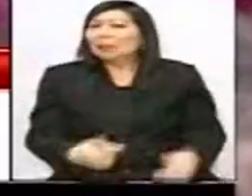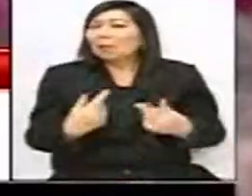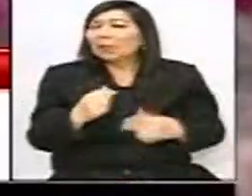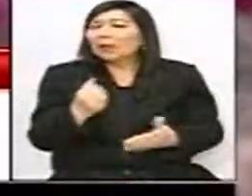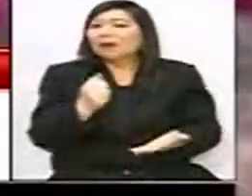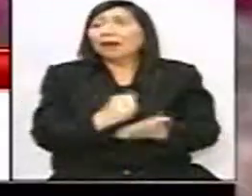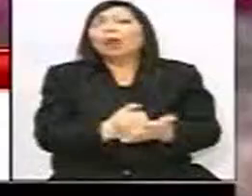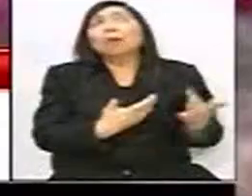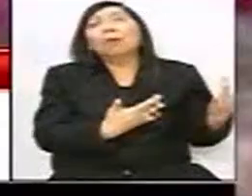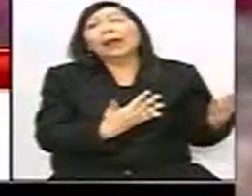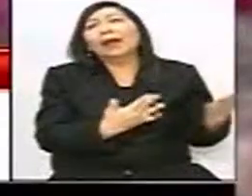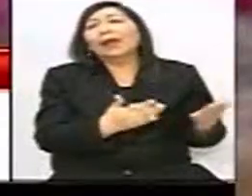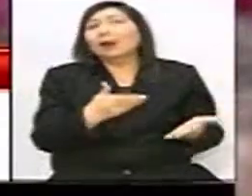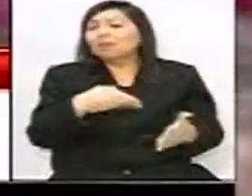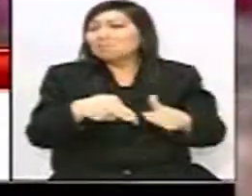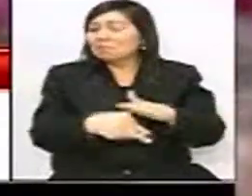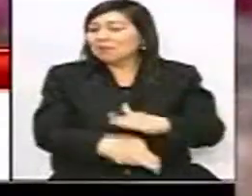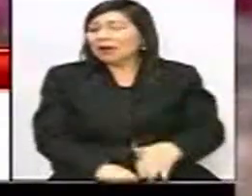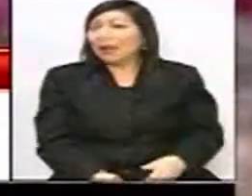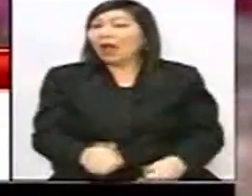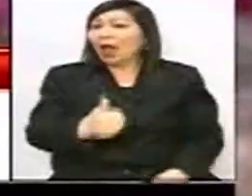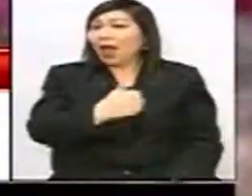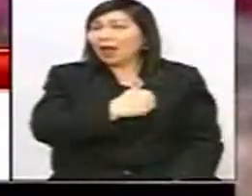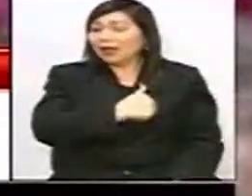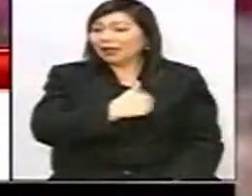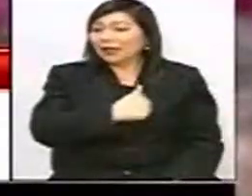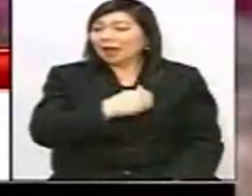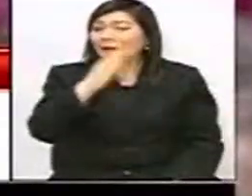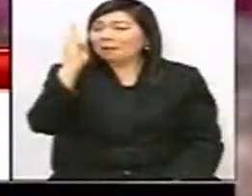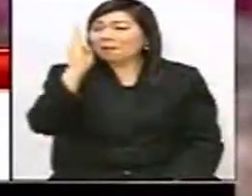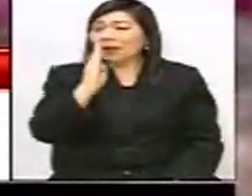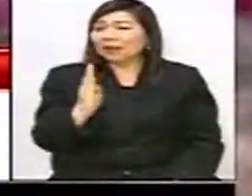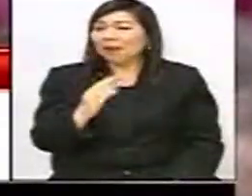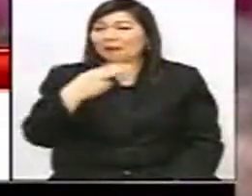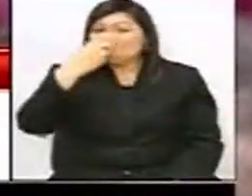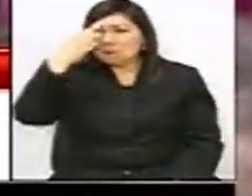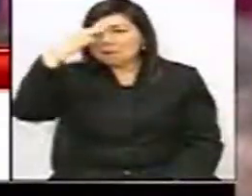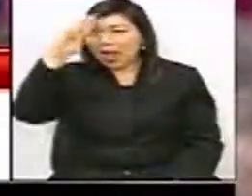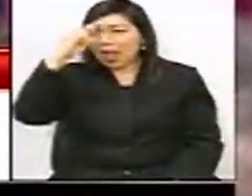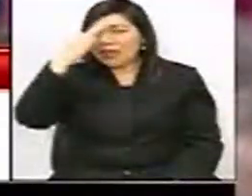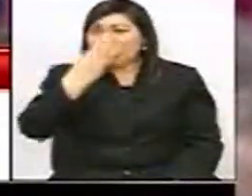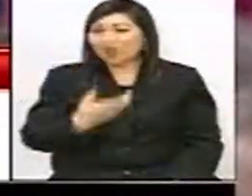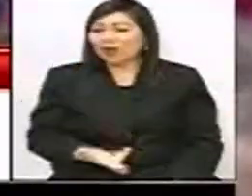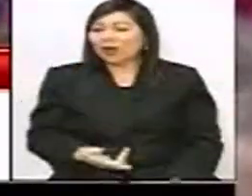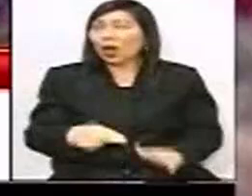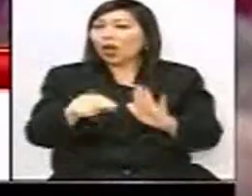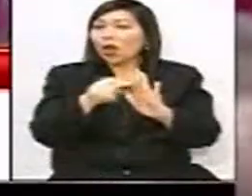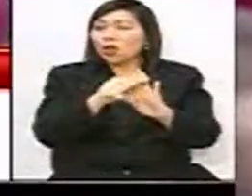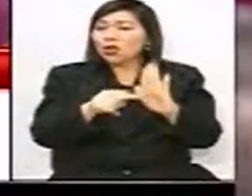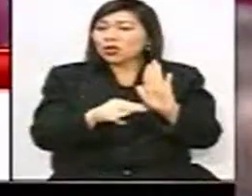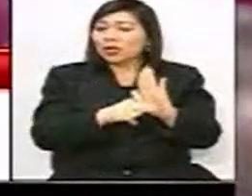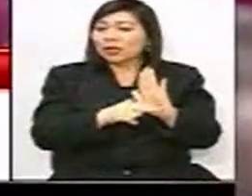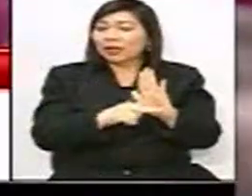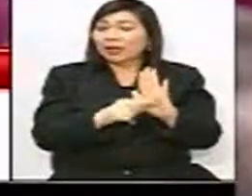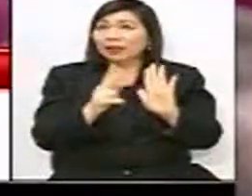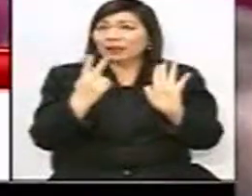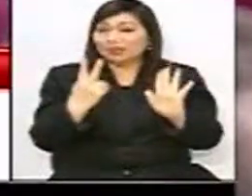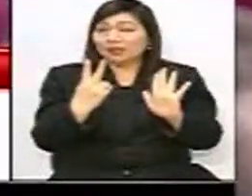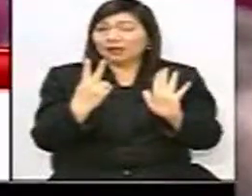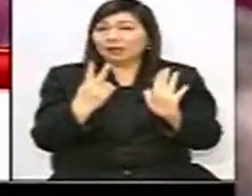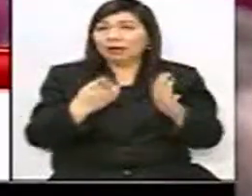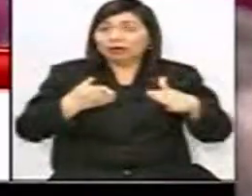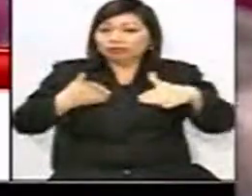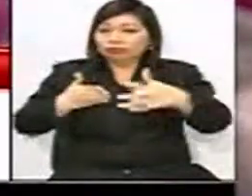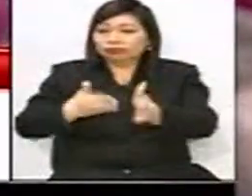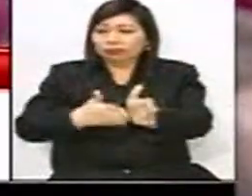pierde pagando un peaje. En Argentina, en Brasil, en México, hay normas que dicen que hay 7 carros